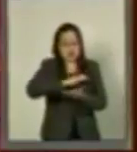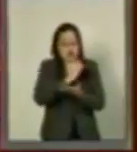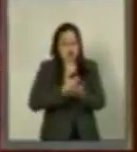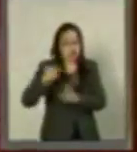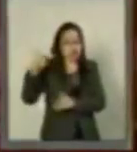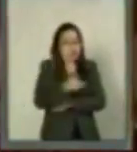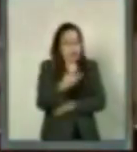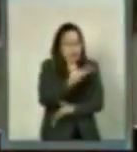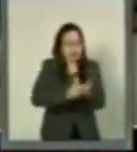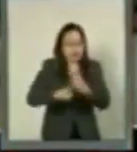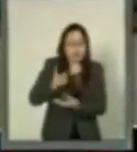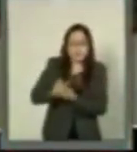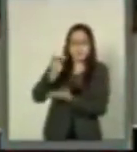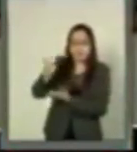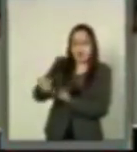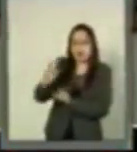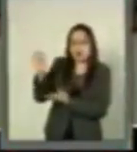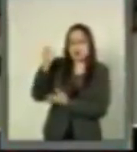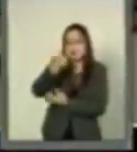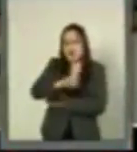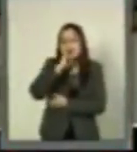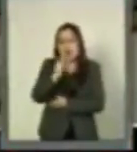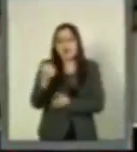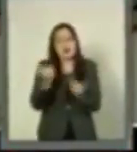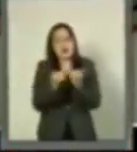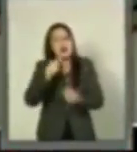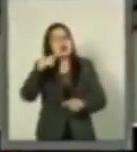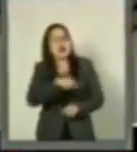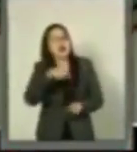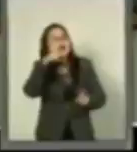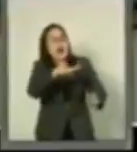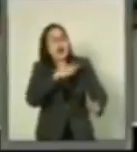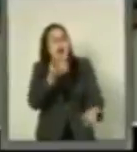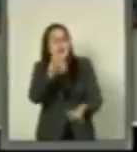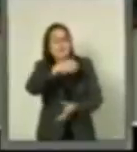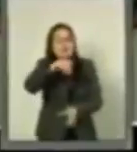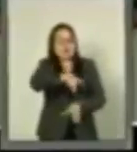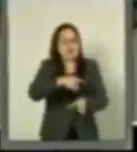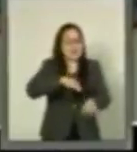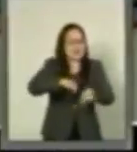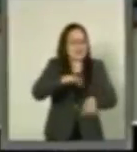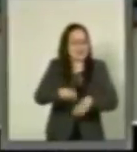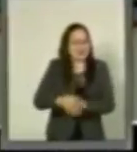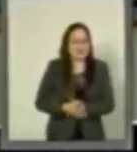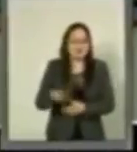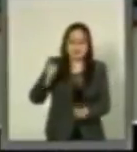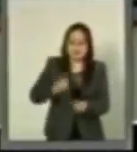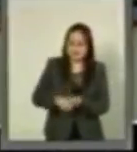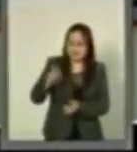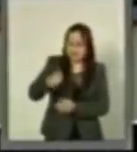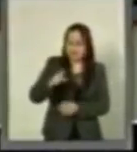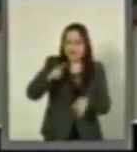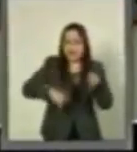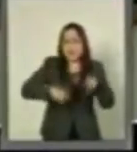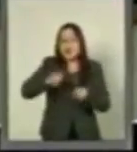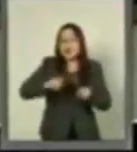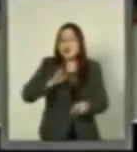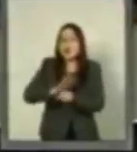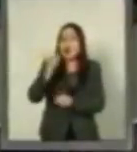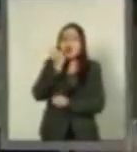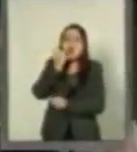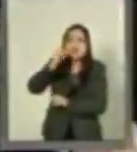tienes un premio, si no lo pagas, serás acusado de tratante. Todo es cuestión de entrarle a la